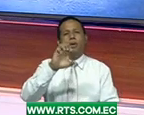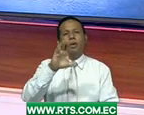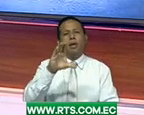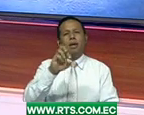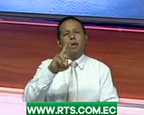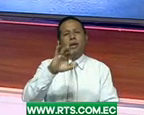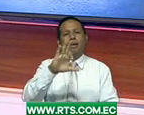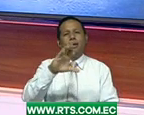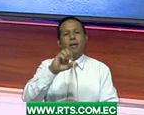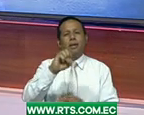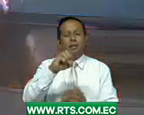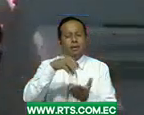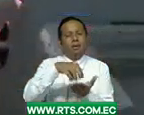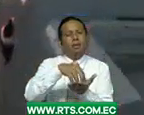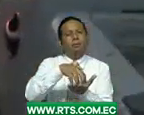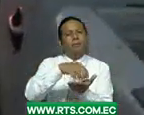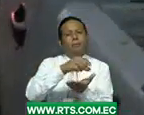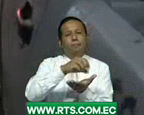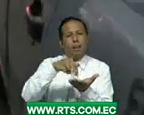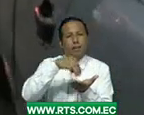Manabí.